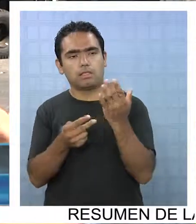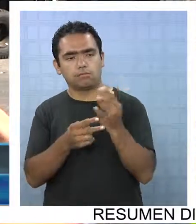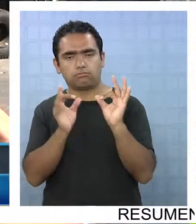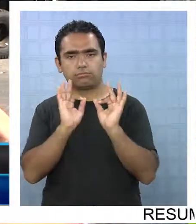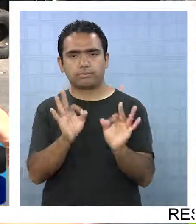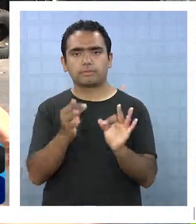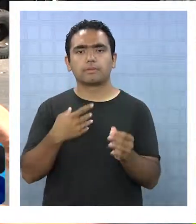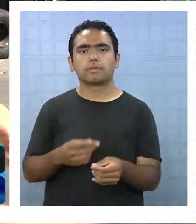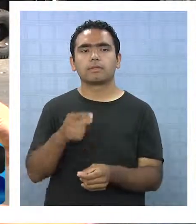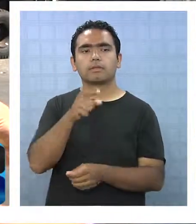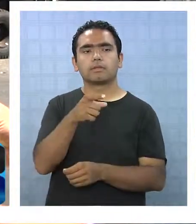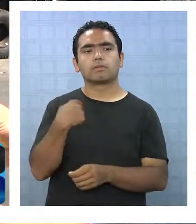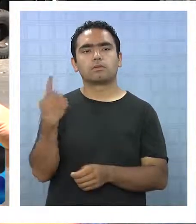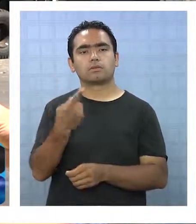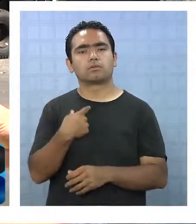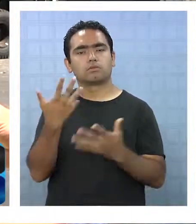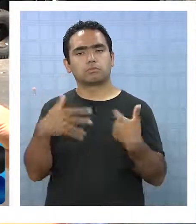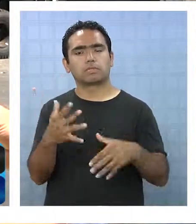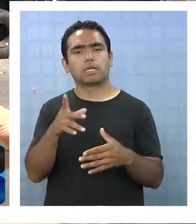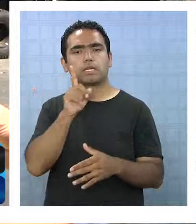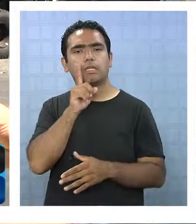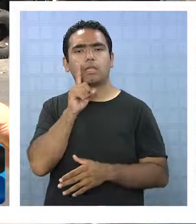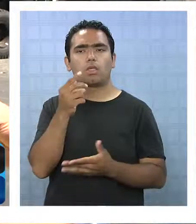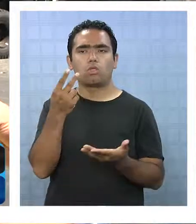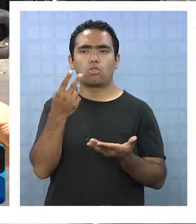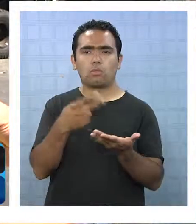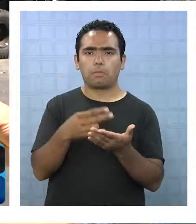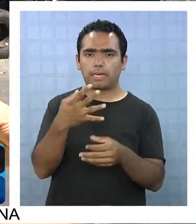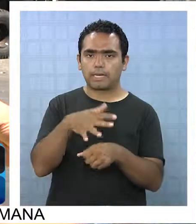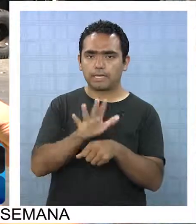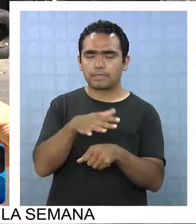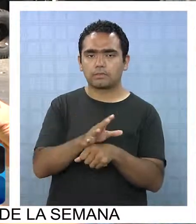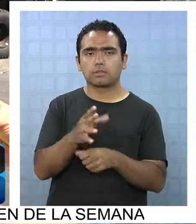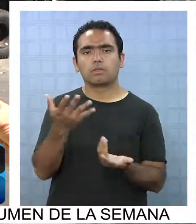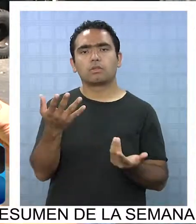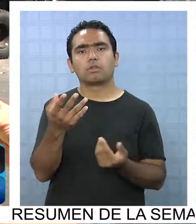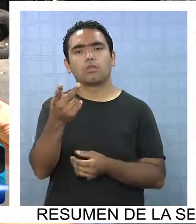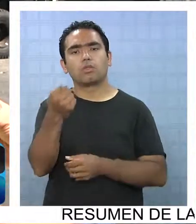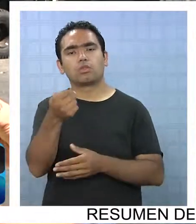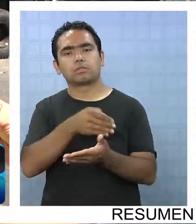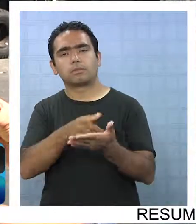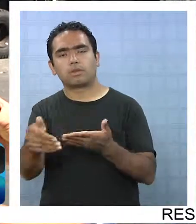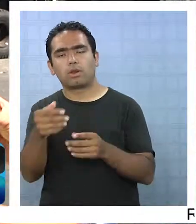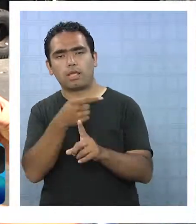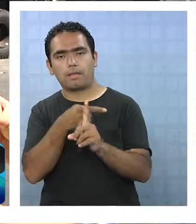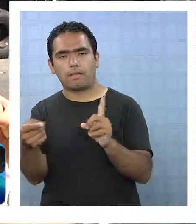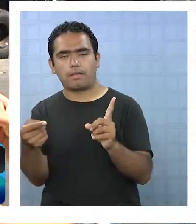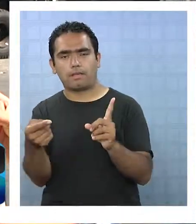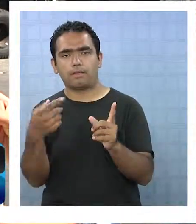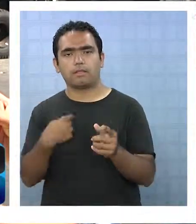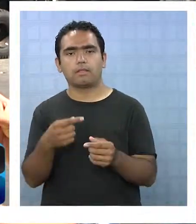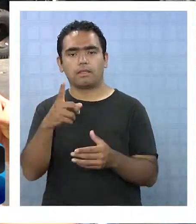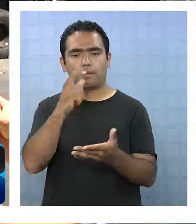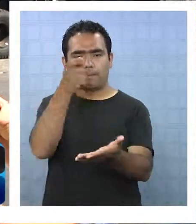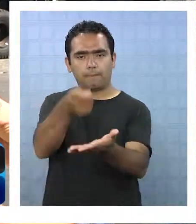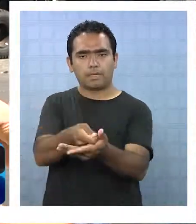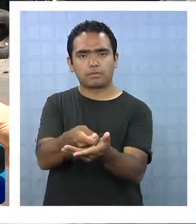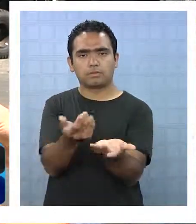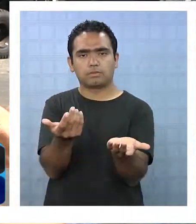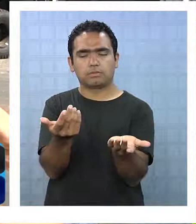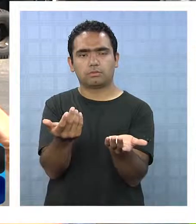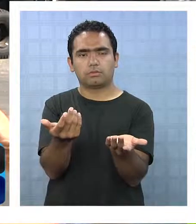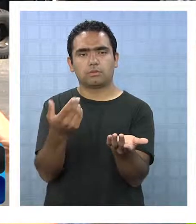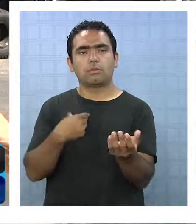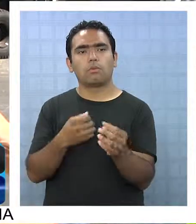plan de inversiones. Nosotros tenemos contemplado para el 2015 12 millones y medio de inversiones en el sentido